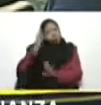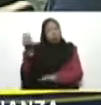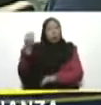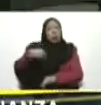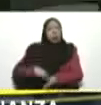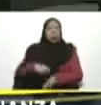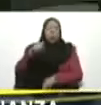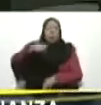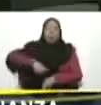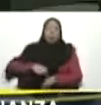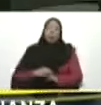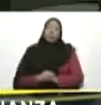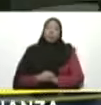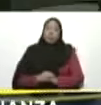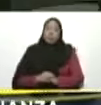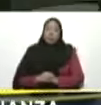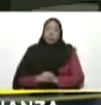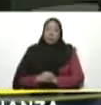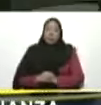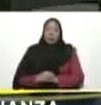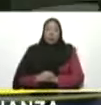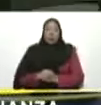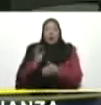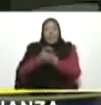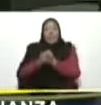Yo dije hoy, Tellechea,